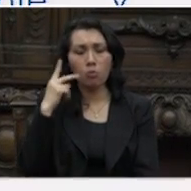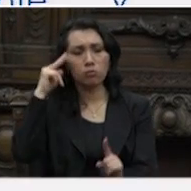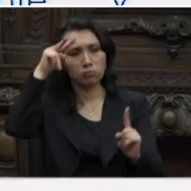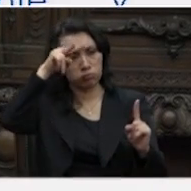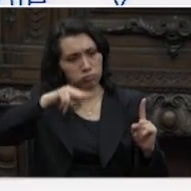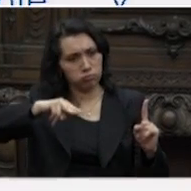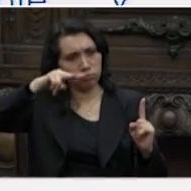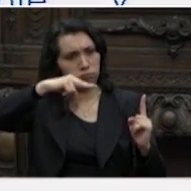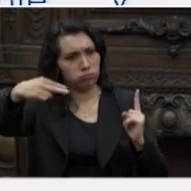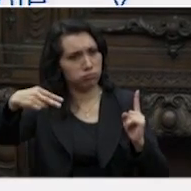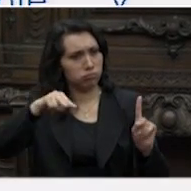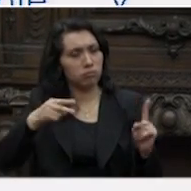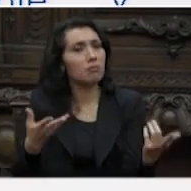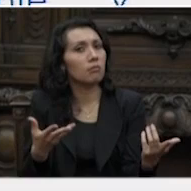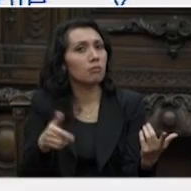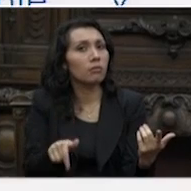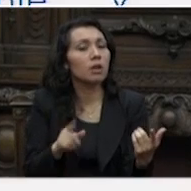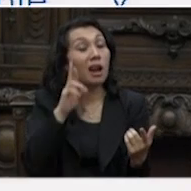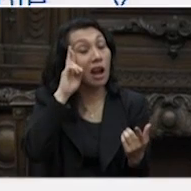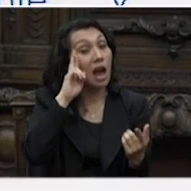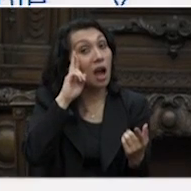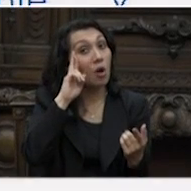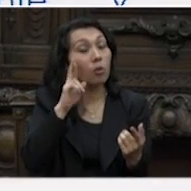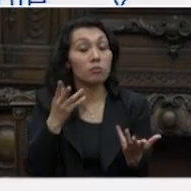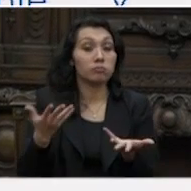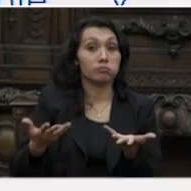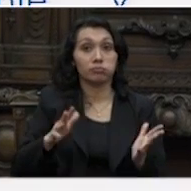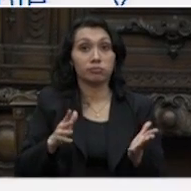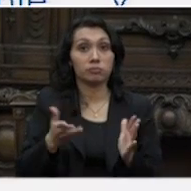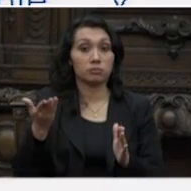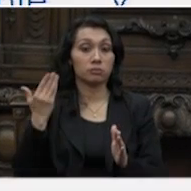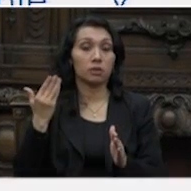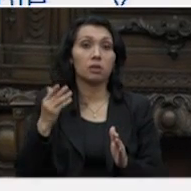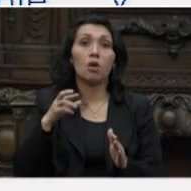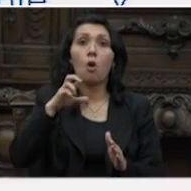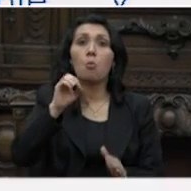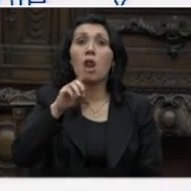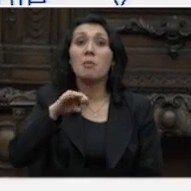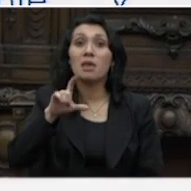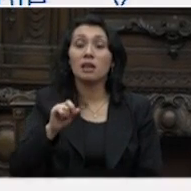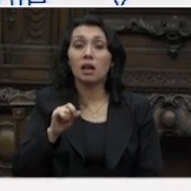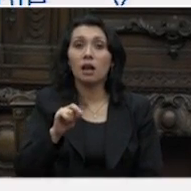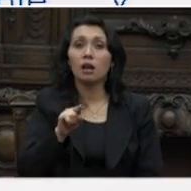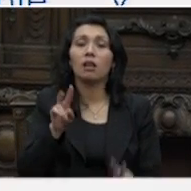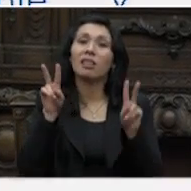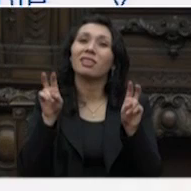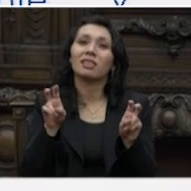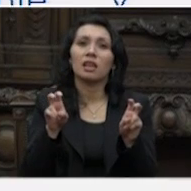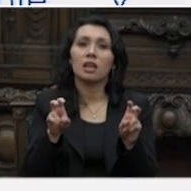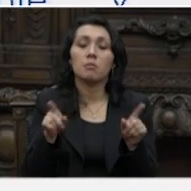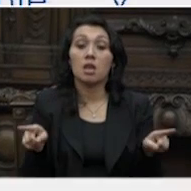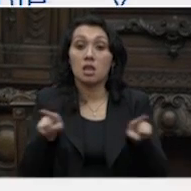¿no? Recordemos que la polémica ilustrada que es la polémica donde arranca el tema